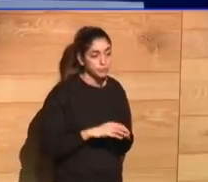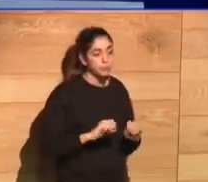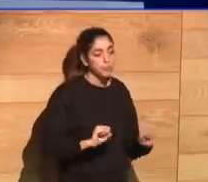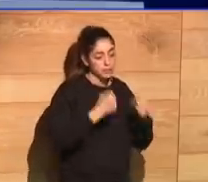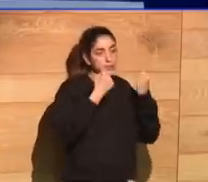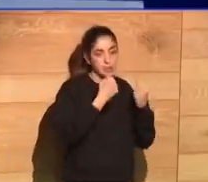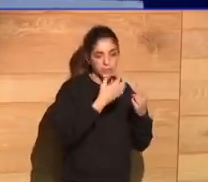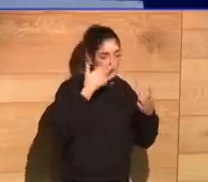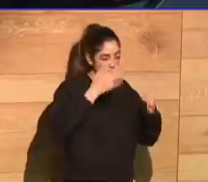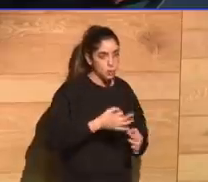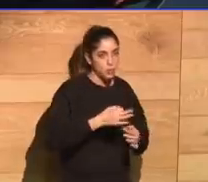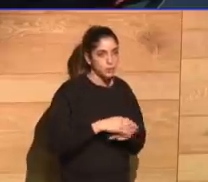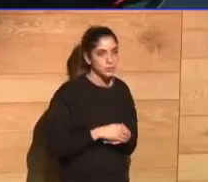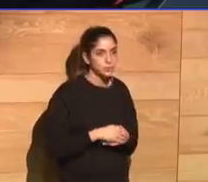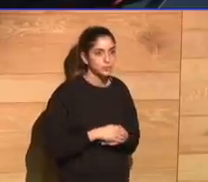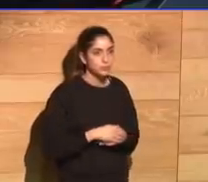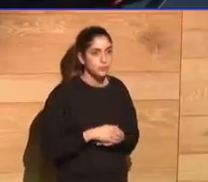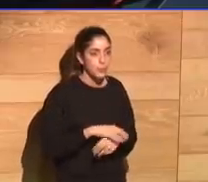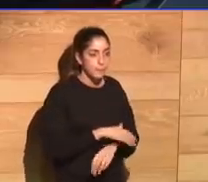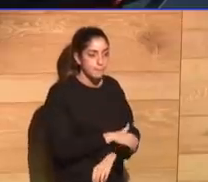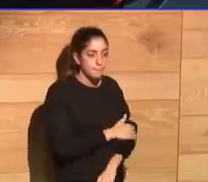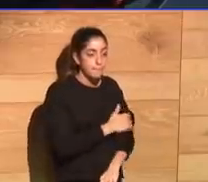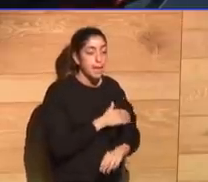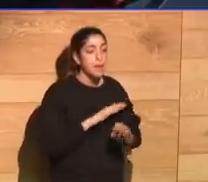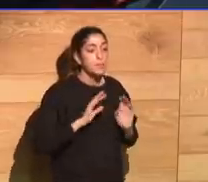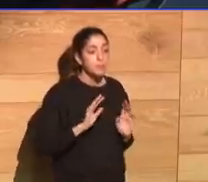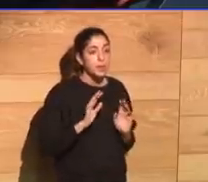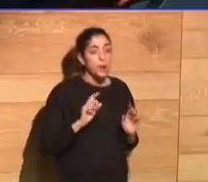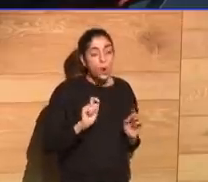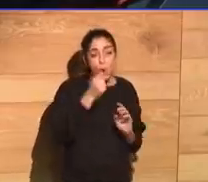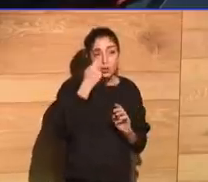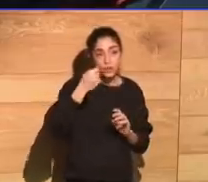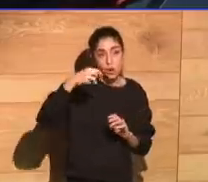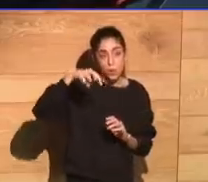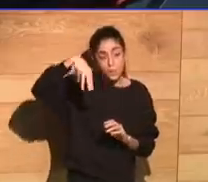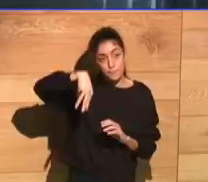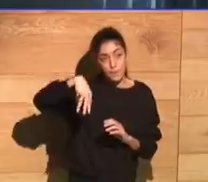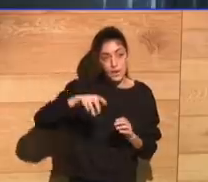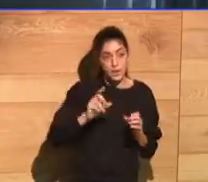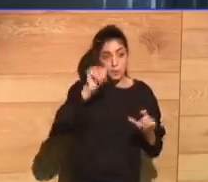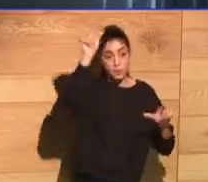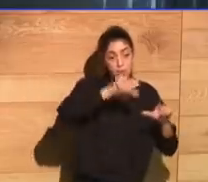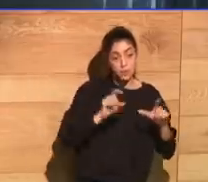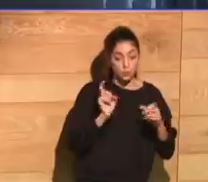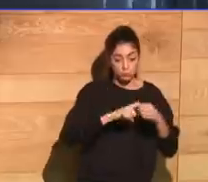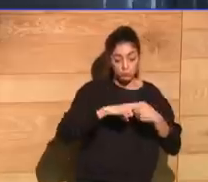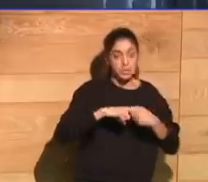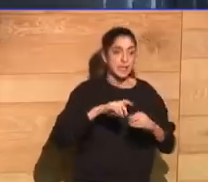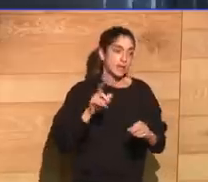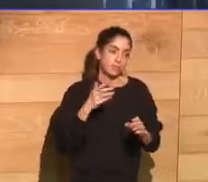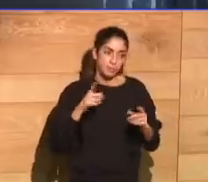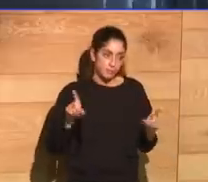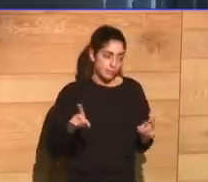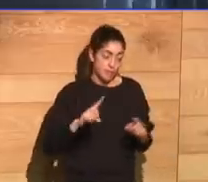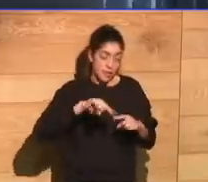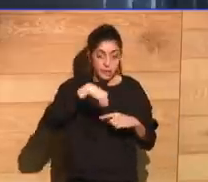la película. Claro, y se consigue el milagro, ¿no? Se consigue que Marlon Brando entre en la película. Y empieza a entrar todo el mundo. A partir de ahí, claro, ya está. Ya,